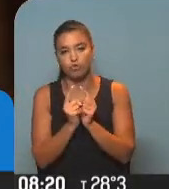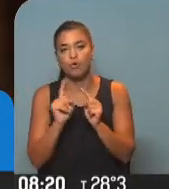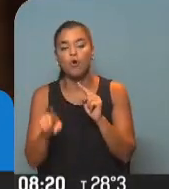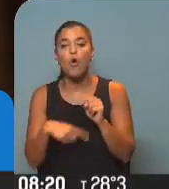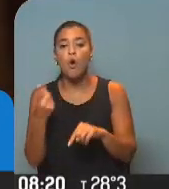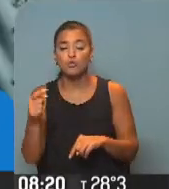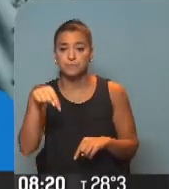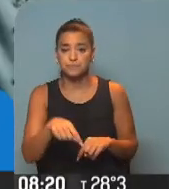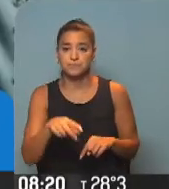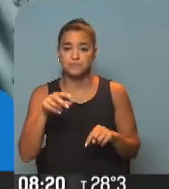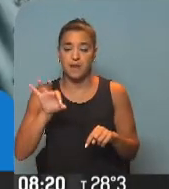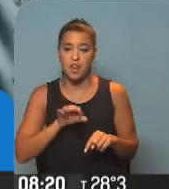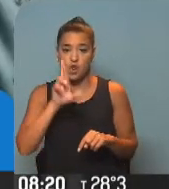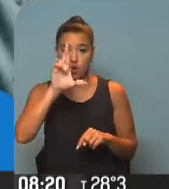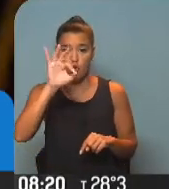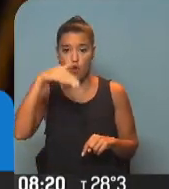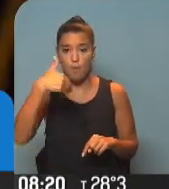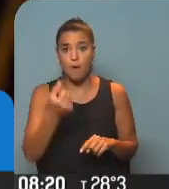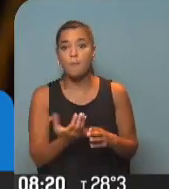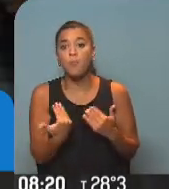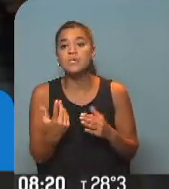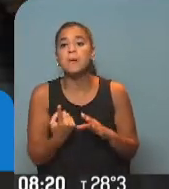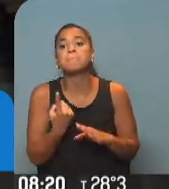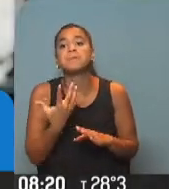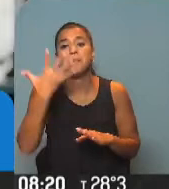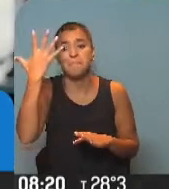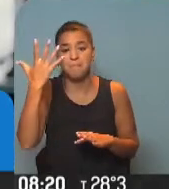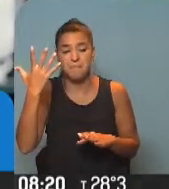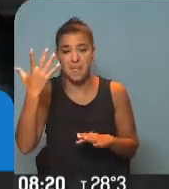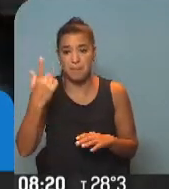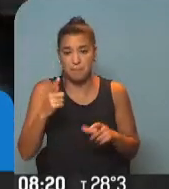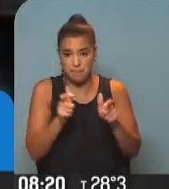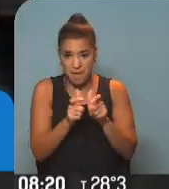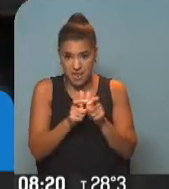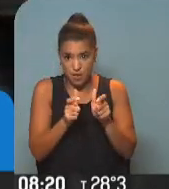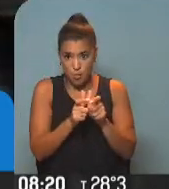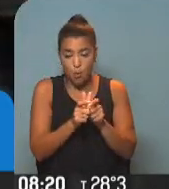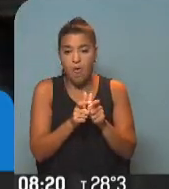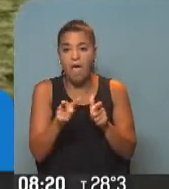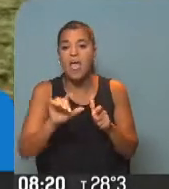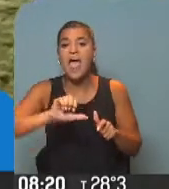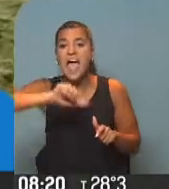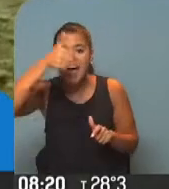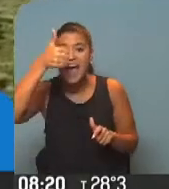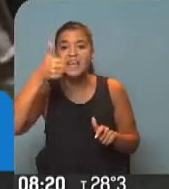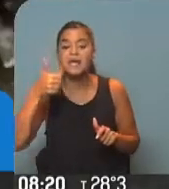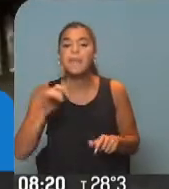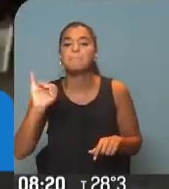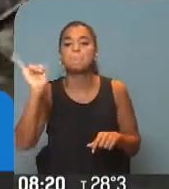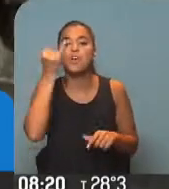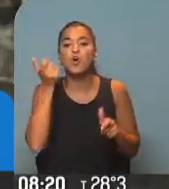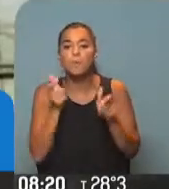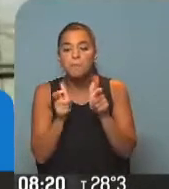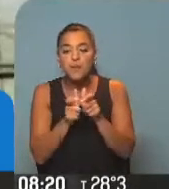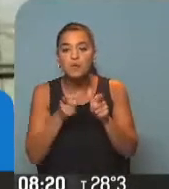de este año, Roma, puede ser la primera película en 91 años de historia de los Oscars que gane las categorías Mejor Película y